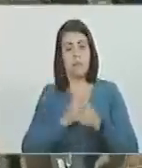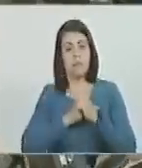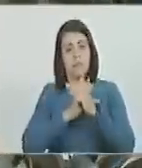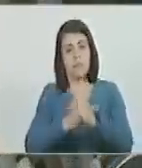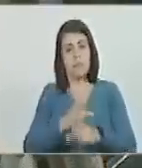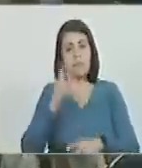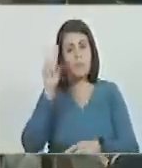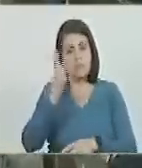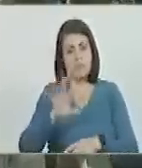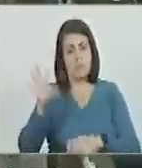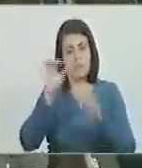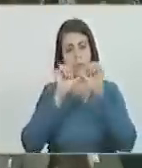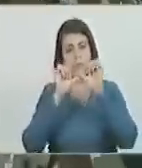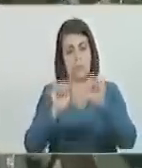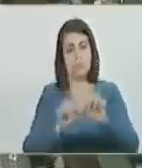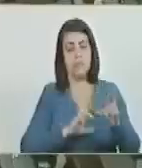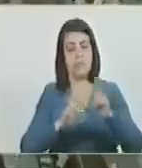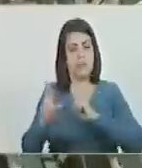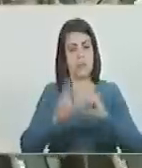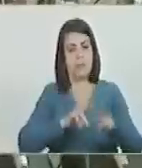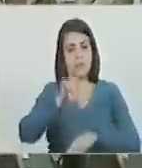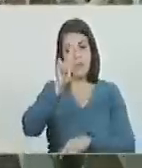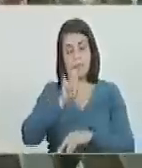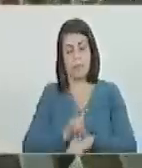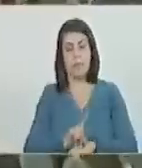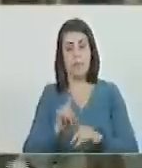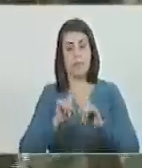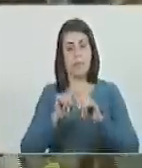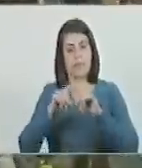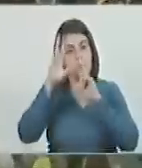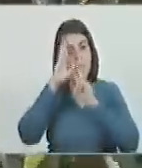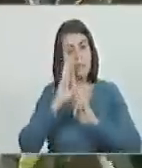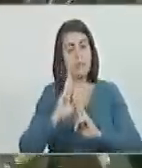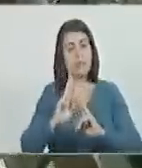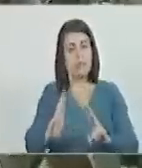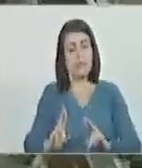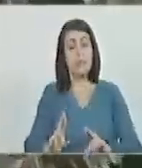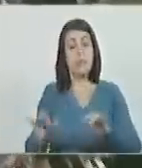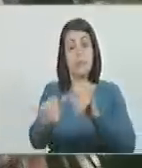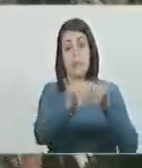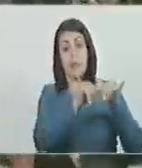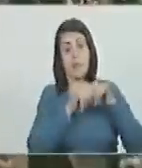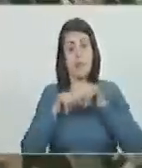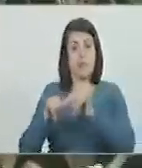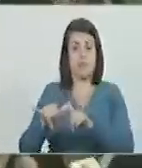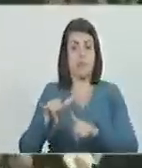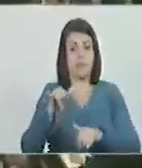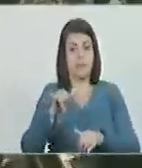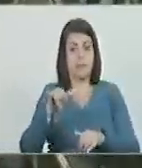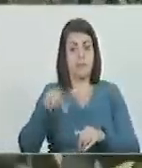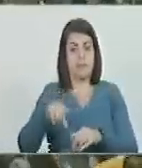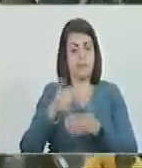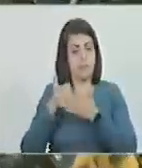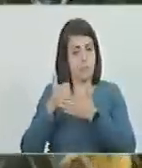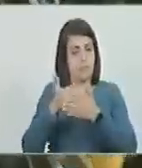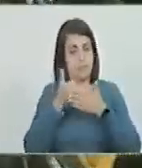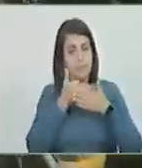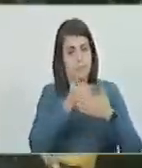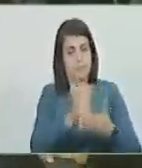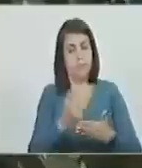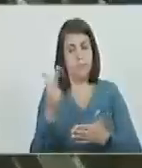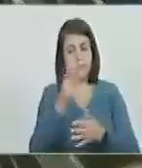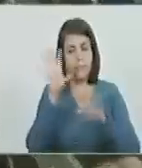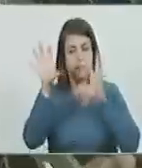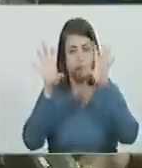de Venezuela de mantener relaciones bilaterales basadas en el respeto mutuo, la igualdad soberana y el beneficio de